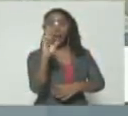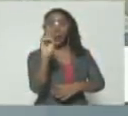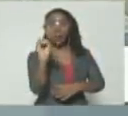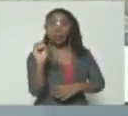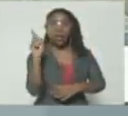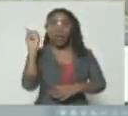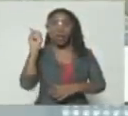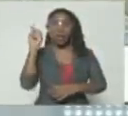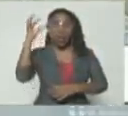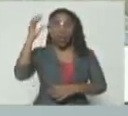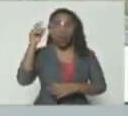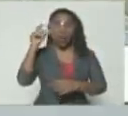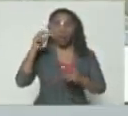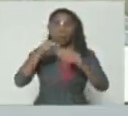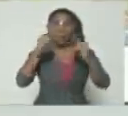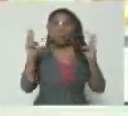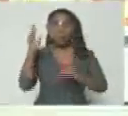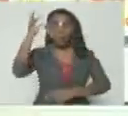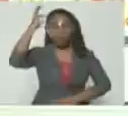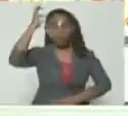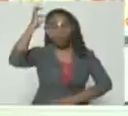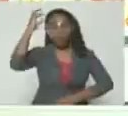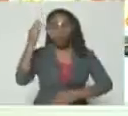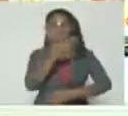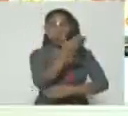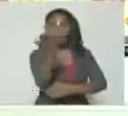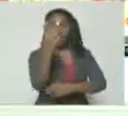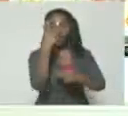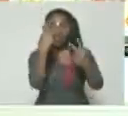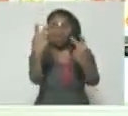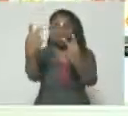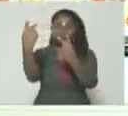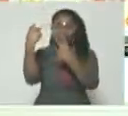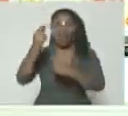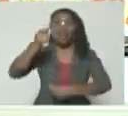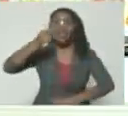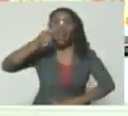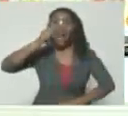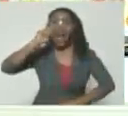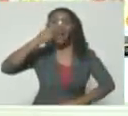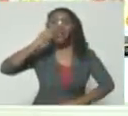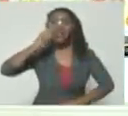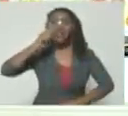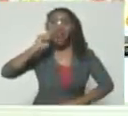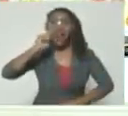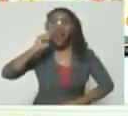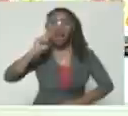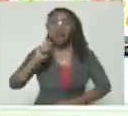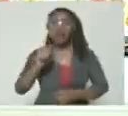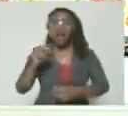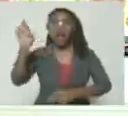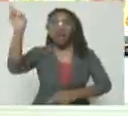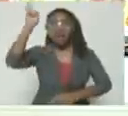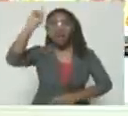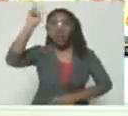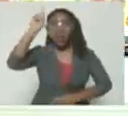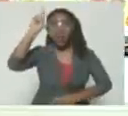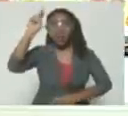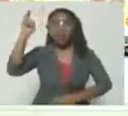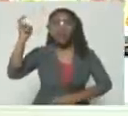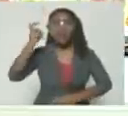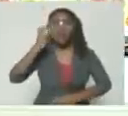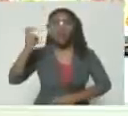Puerto Cabello. Para que ustedes vean, café, ron, chocolate,